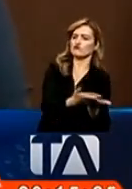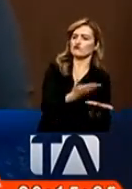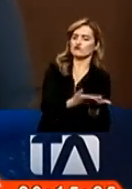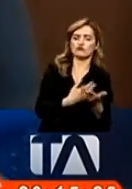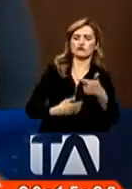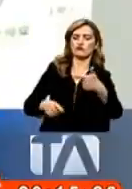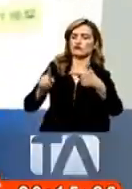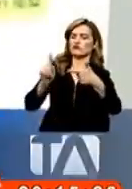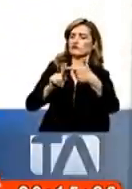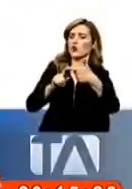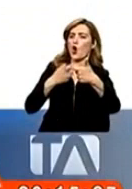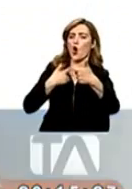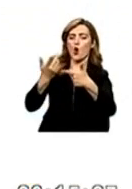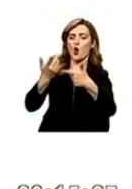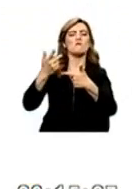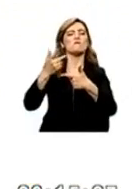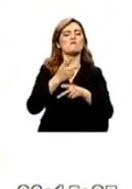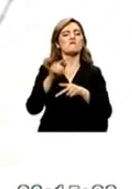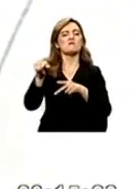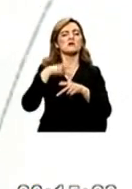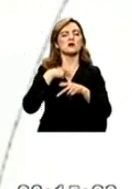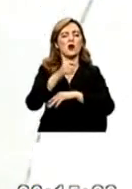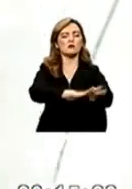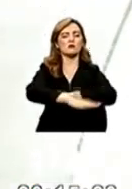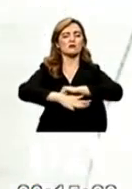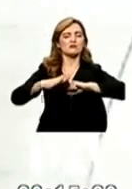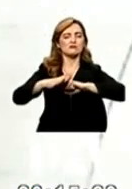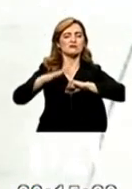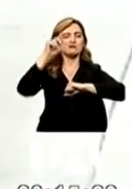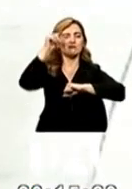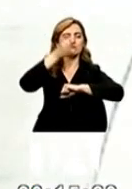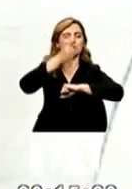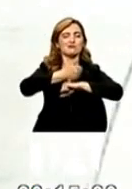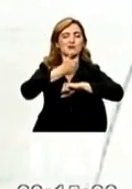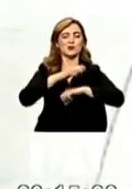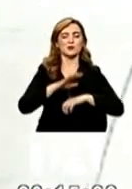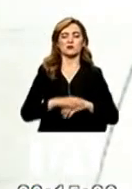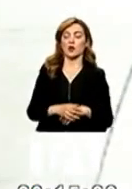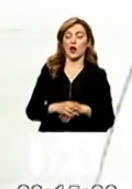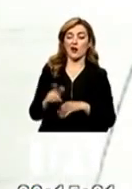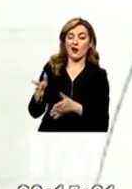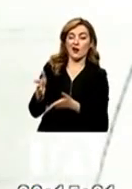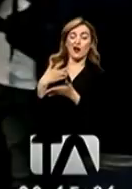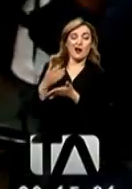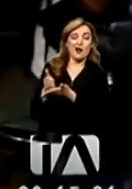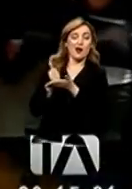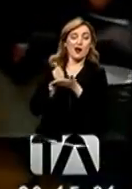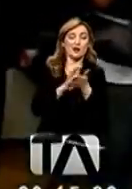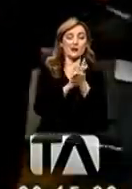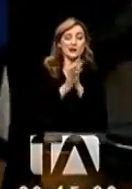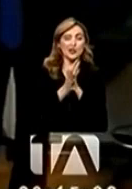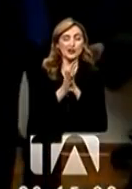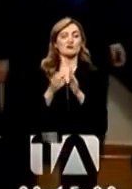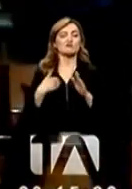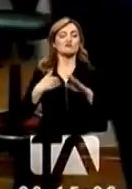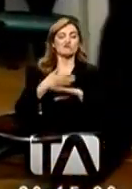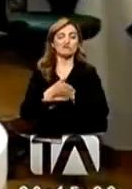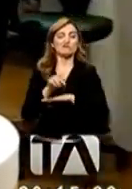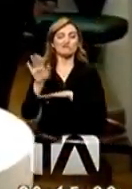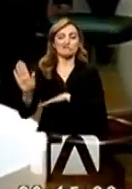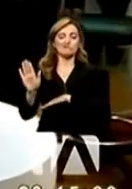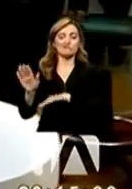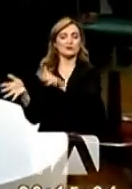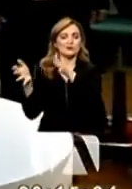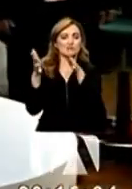de cargos. Esa misma noche se conoció que las transferencias de las que hablaba Sagbay existían. El jueves la vicepresidenta María